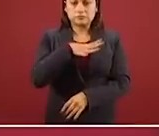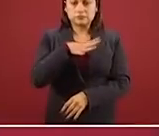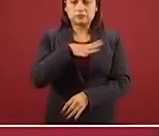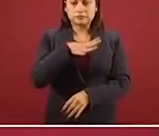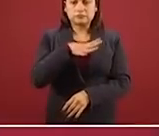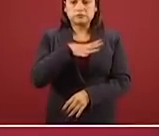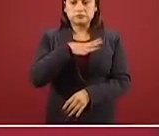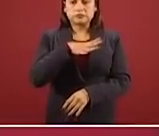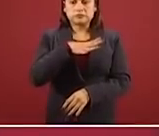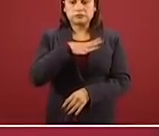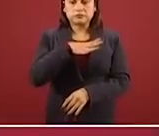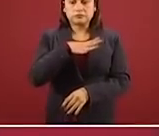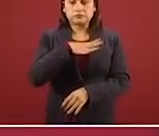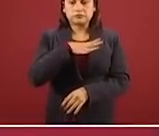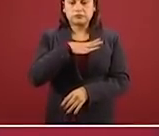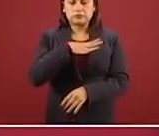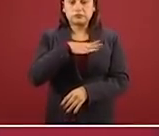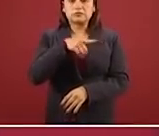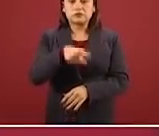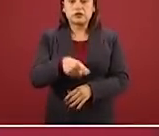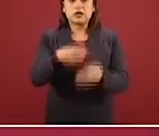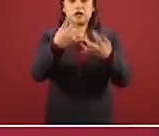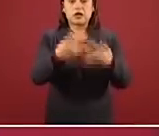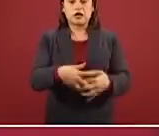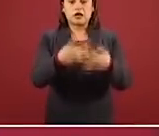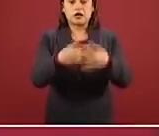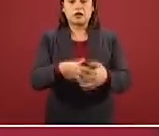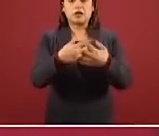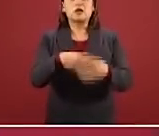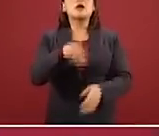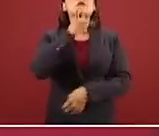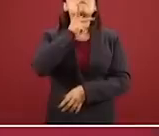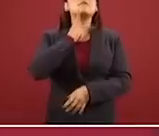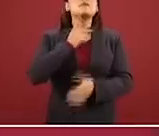para la separación de petróleo crudo y del gas